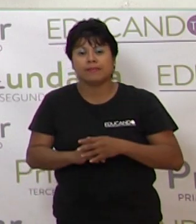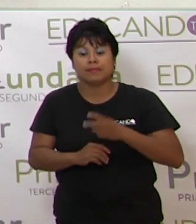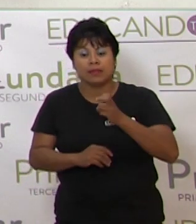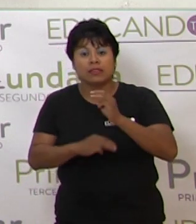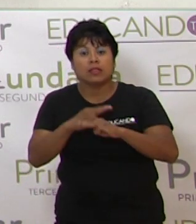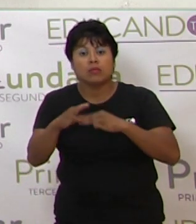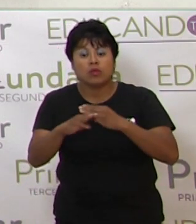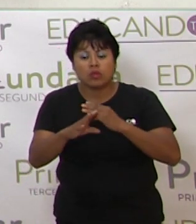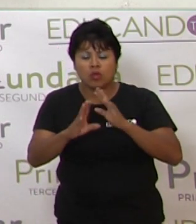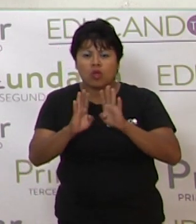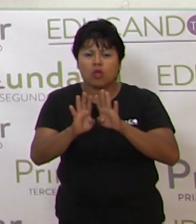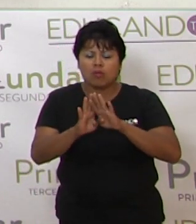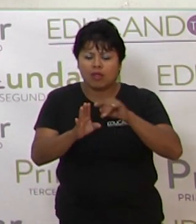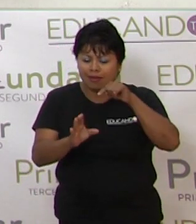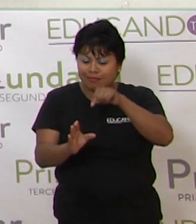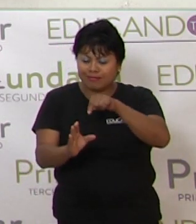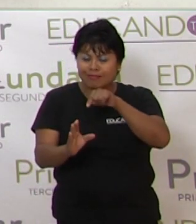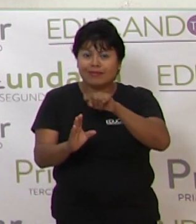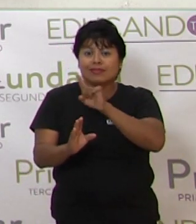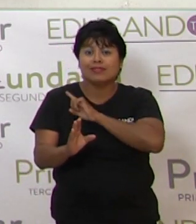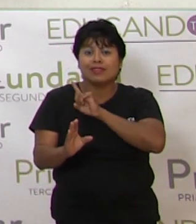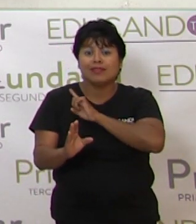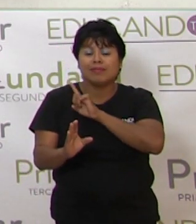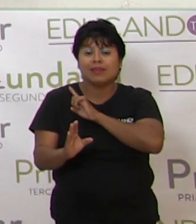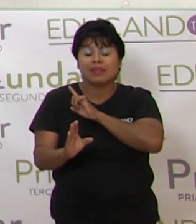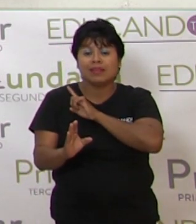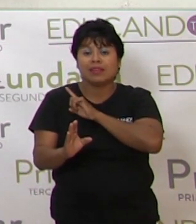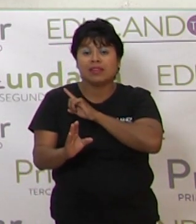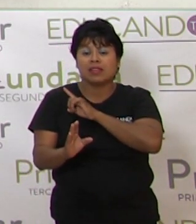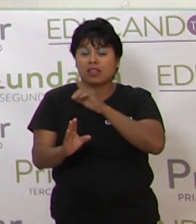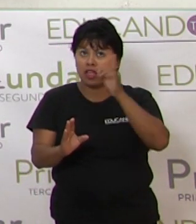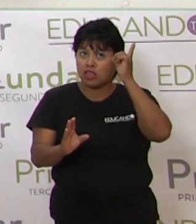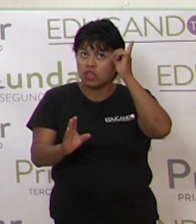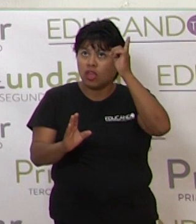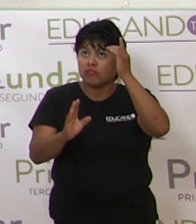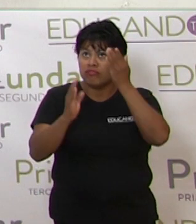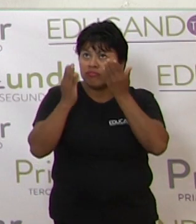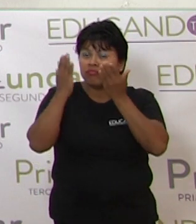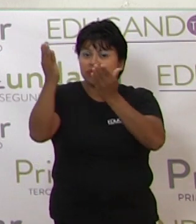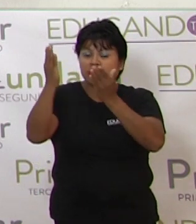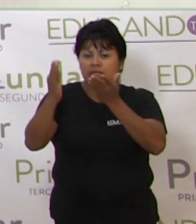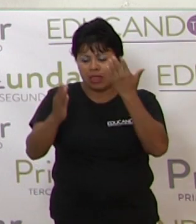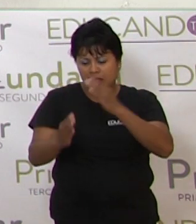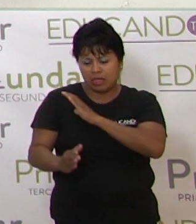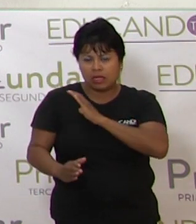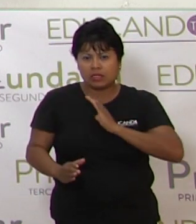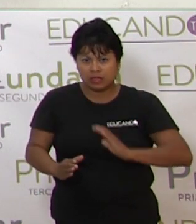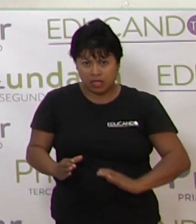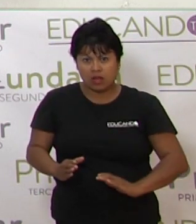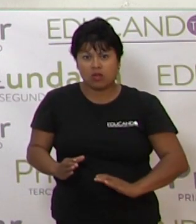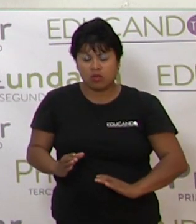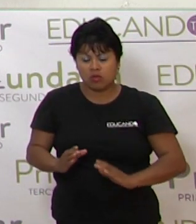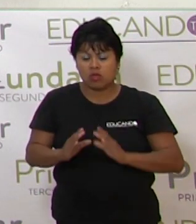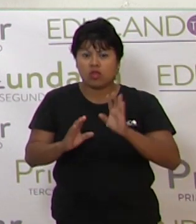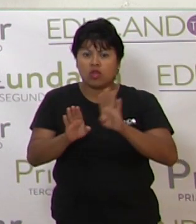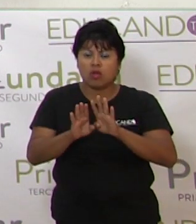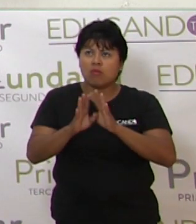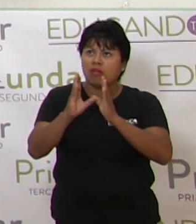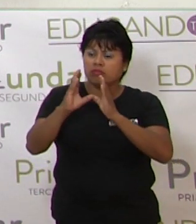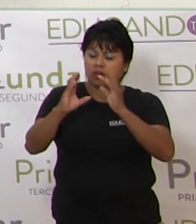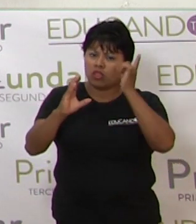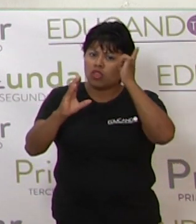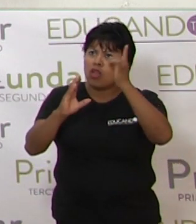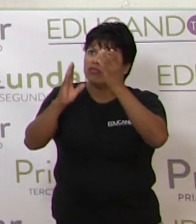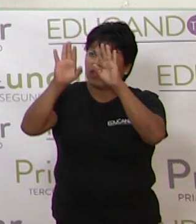giraba alrededor de Dios. O sea, en el mundo cristiano occidental, el mundo giraba alrededor de